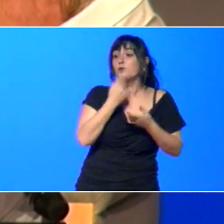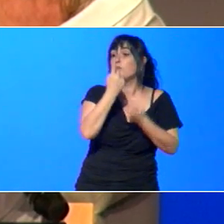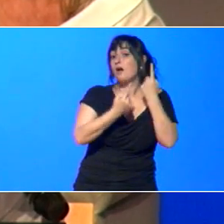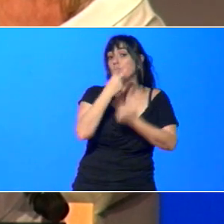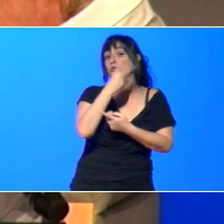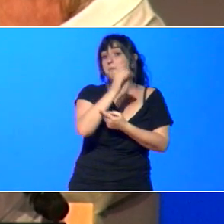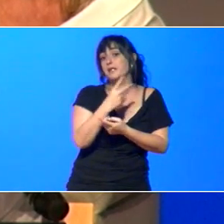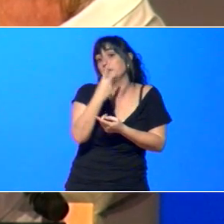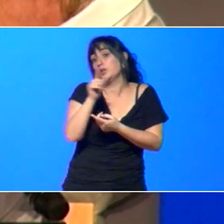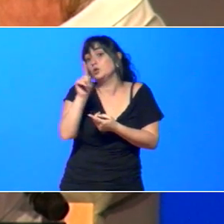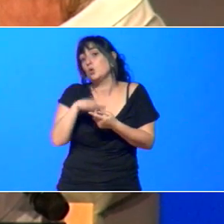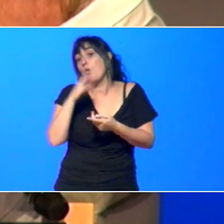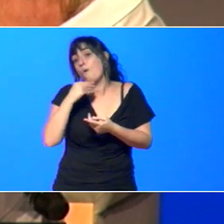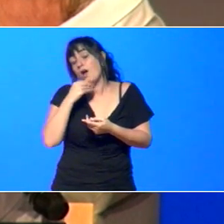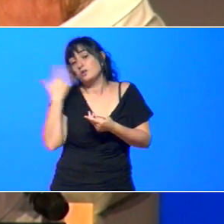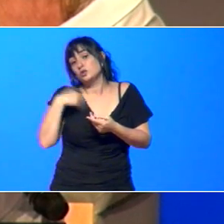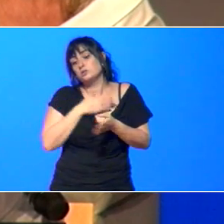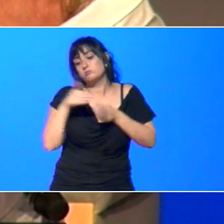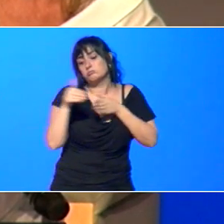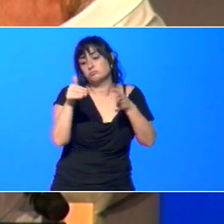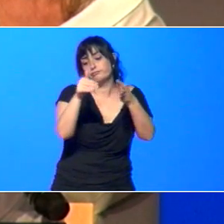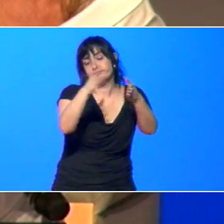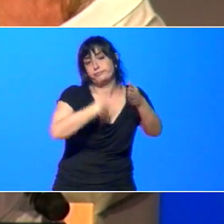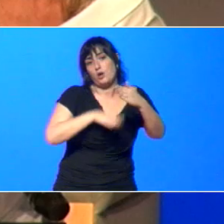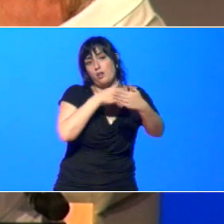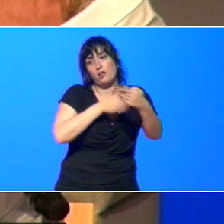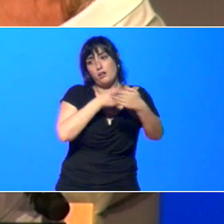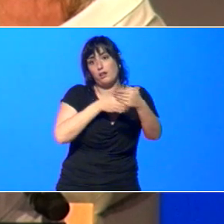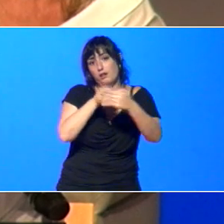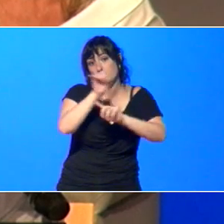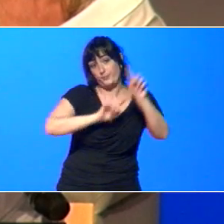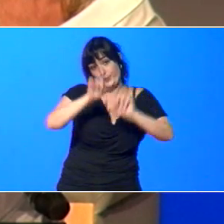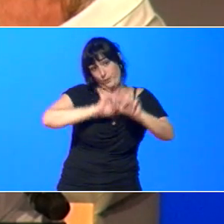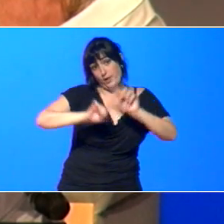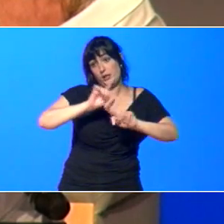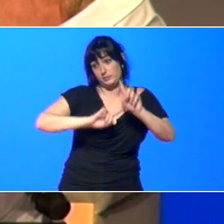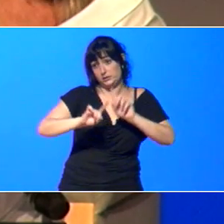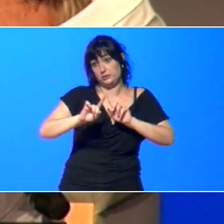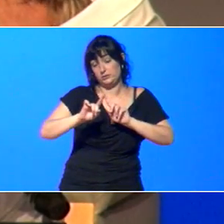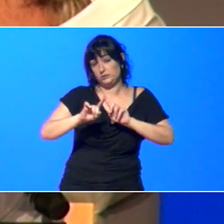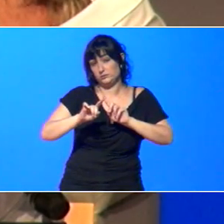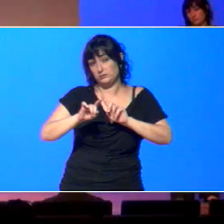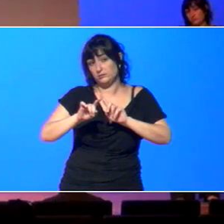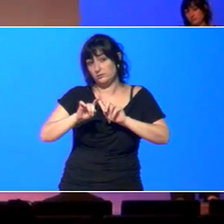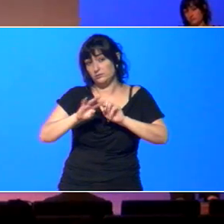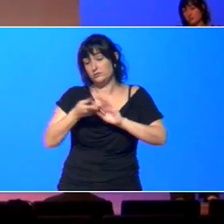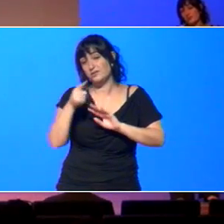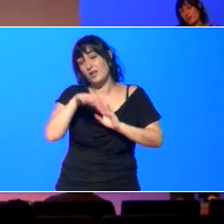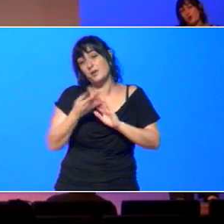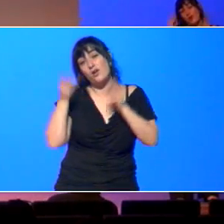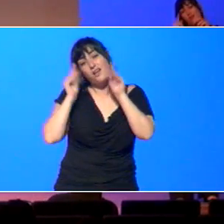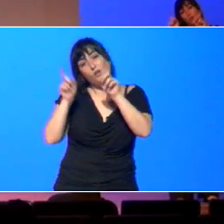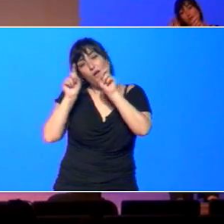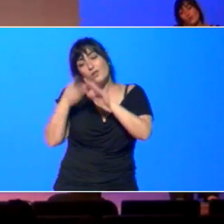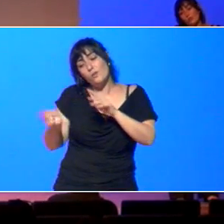sin un recorrido ya mayor, con muchas dificultades para hacer ese recorrido. Por otra parte, estamos con la formación profesional básica, que ahí veremos